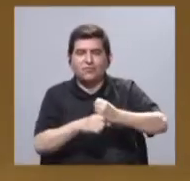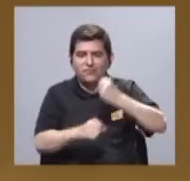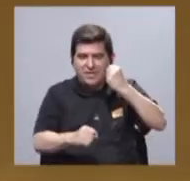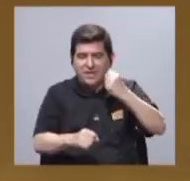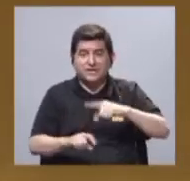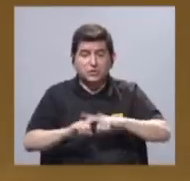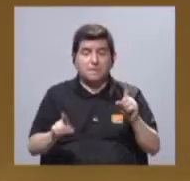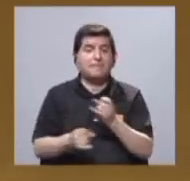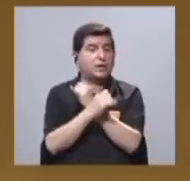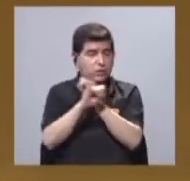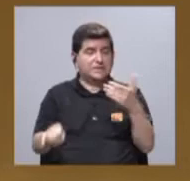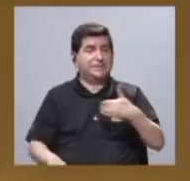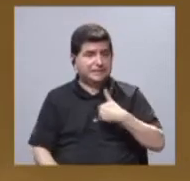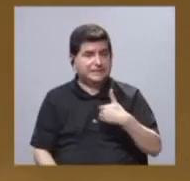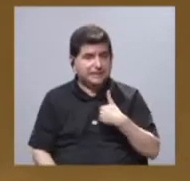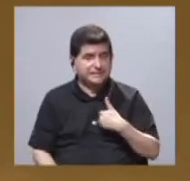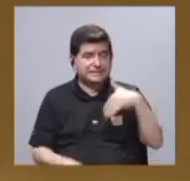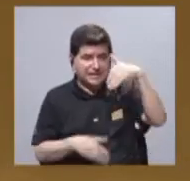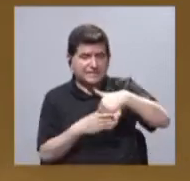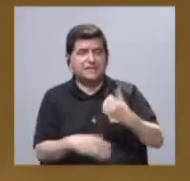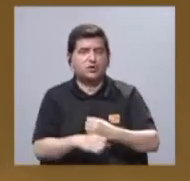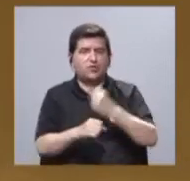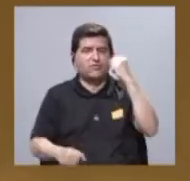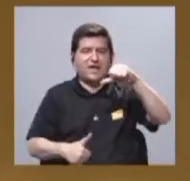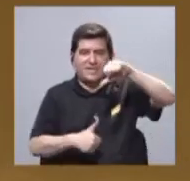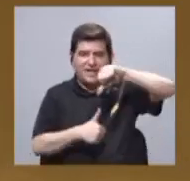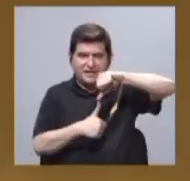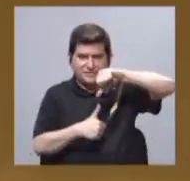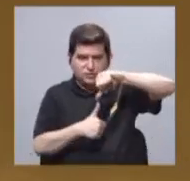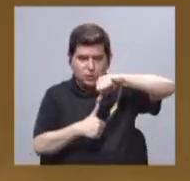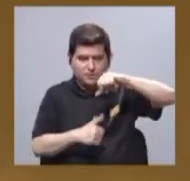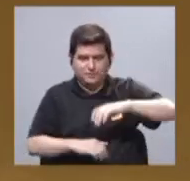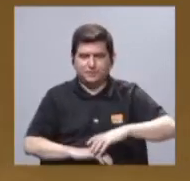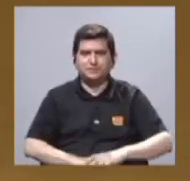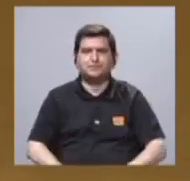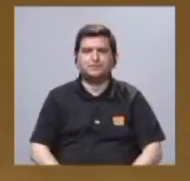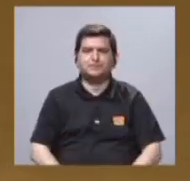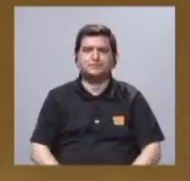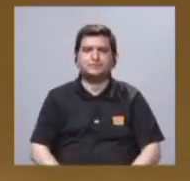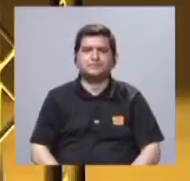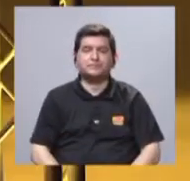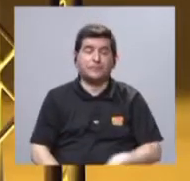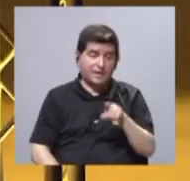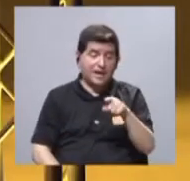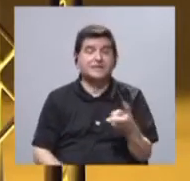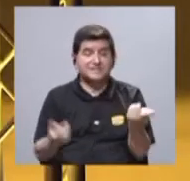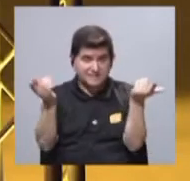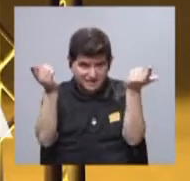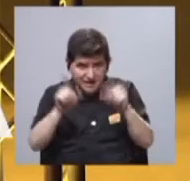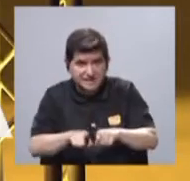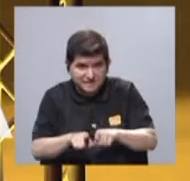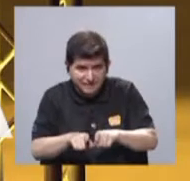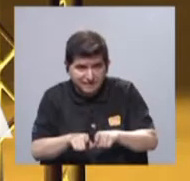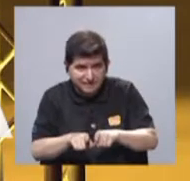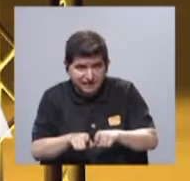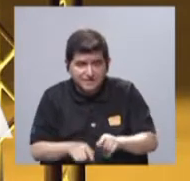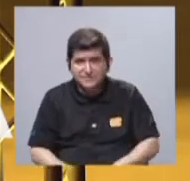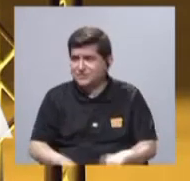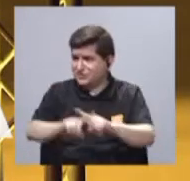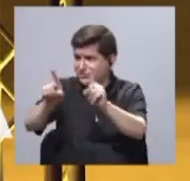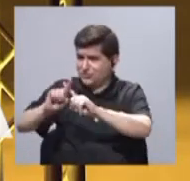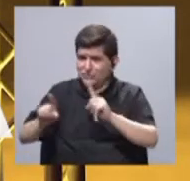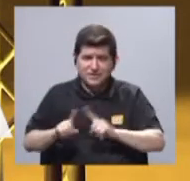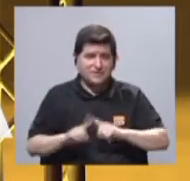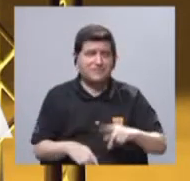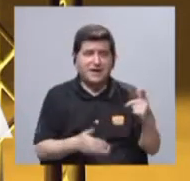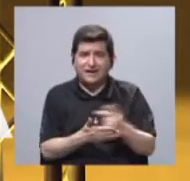a partir de ahí un estado de la federación, ¿verdad? Pero un estado soberano dentro de la Federación de Centroamérica. Esto va a